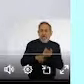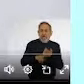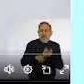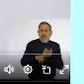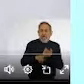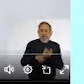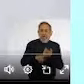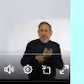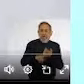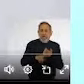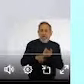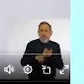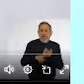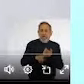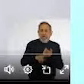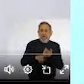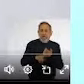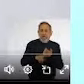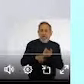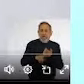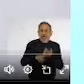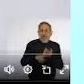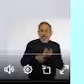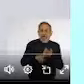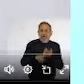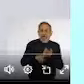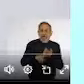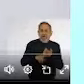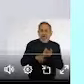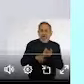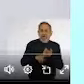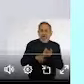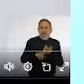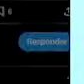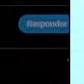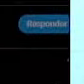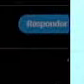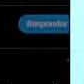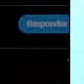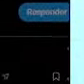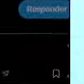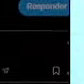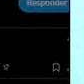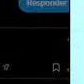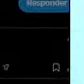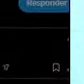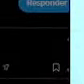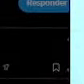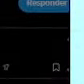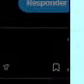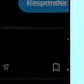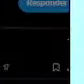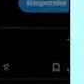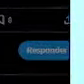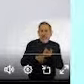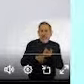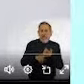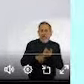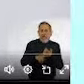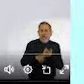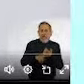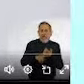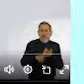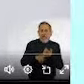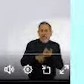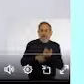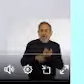Imagínense ustedes. Lo dice la presidenta Claudia Sheinbaum, ¿qué vamos a negociar? Si